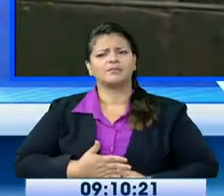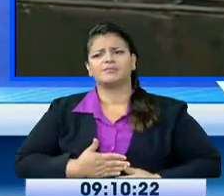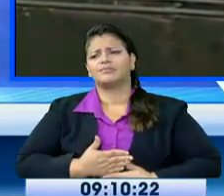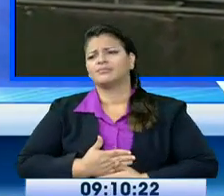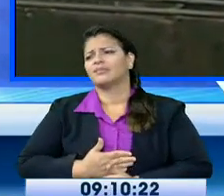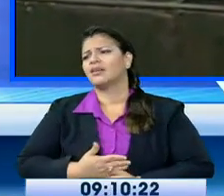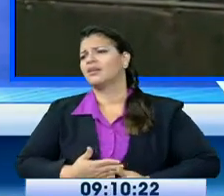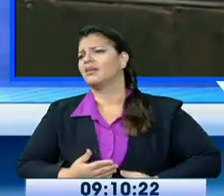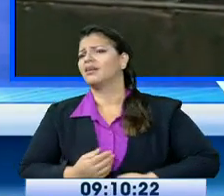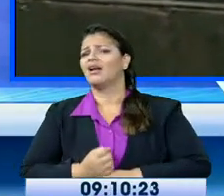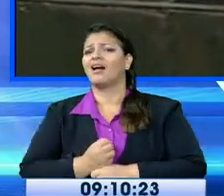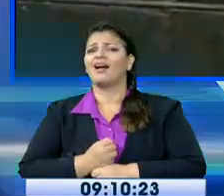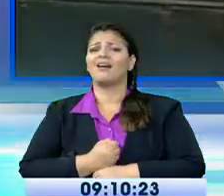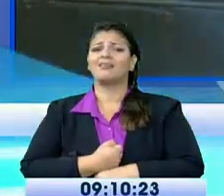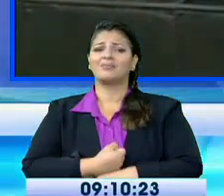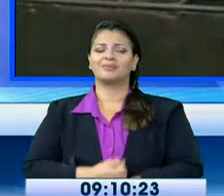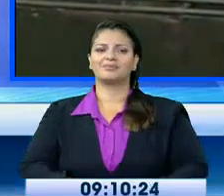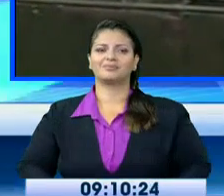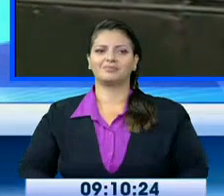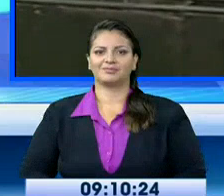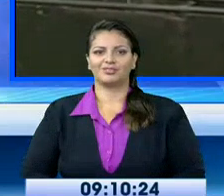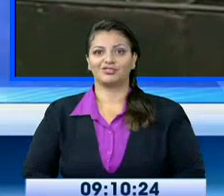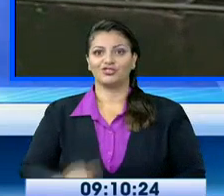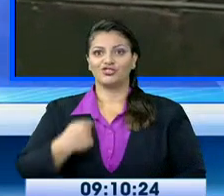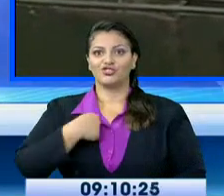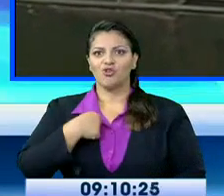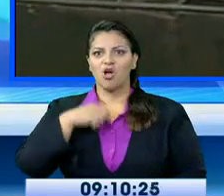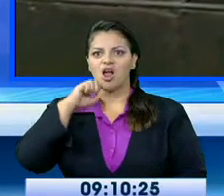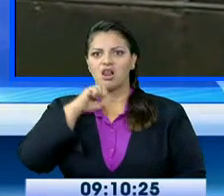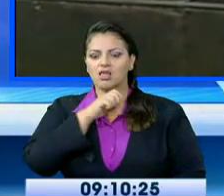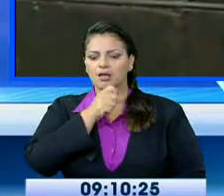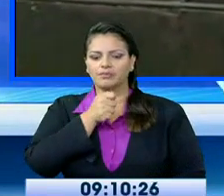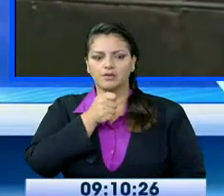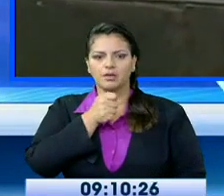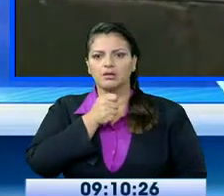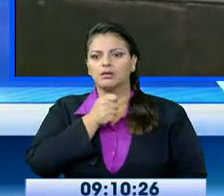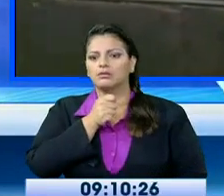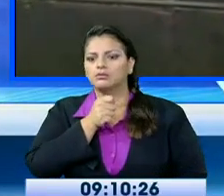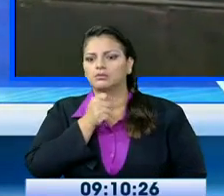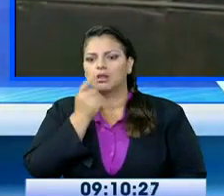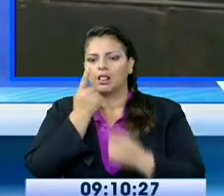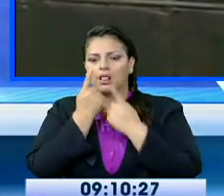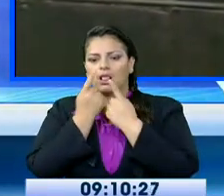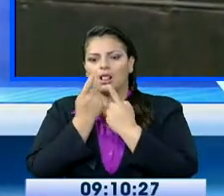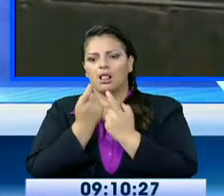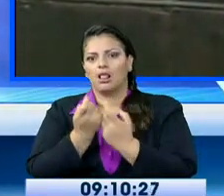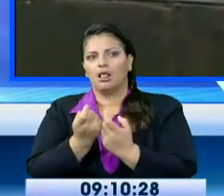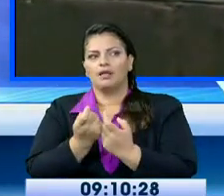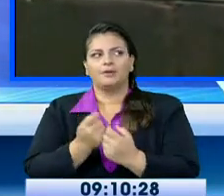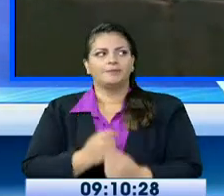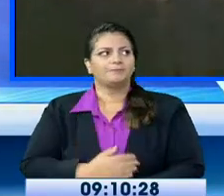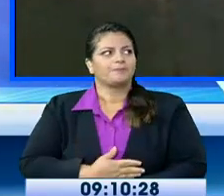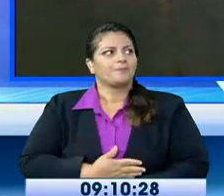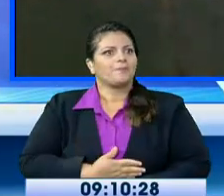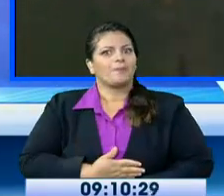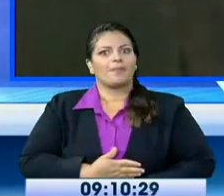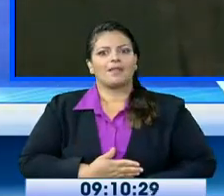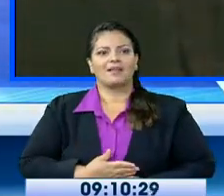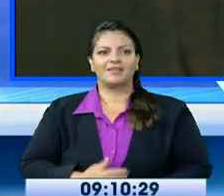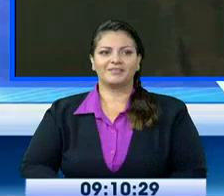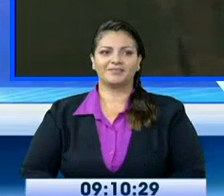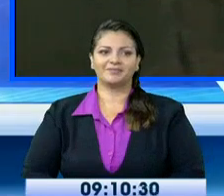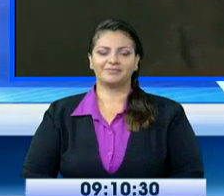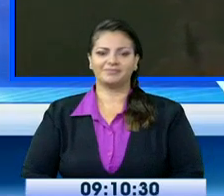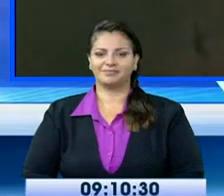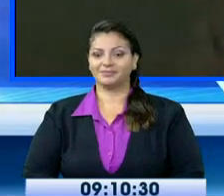Oye, Hugo, Luisa, créanme que yo estoy padeciendo aquí. Sobre claro. Mire, por ejemplo, creo que los chucitos ya están, unos casi